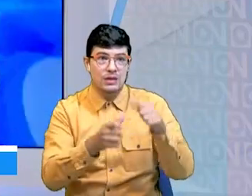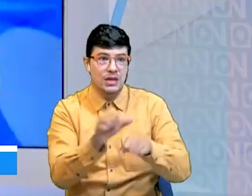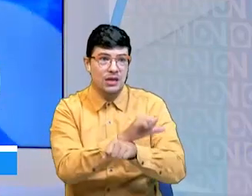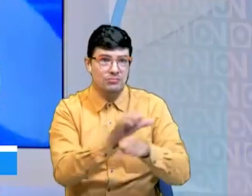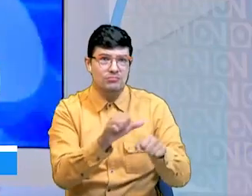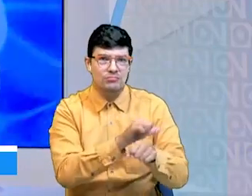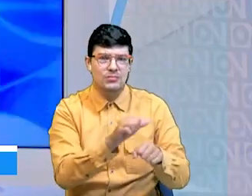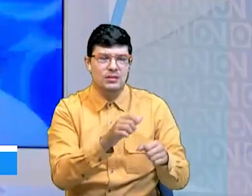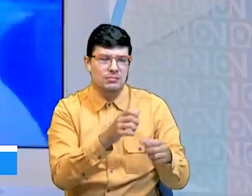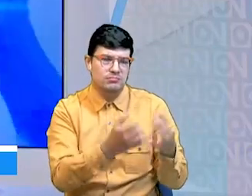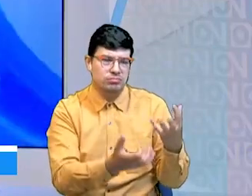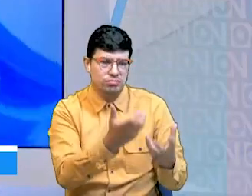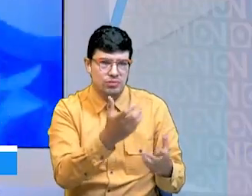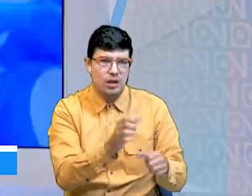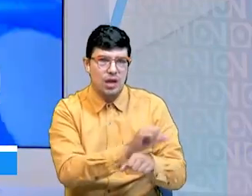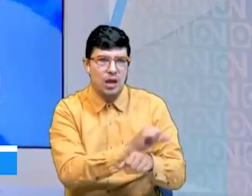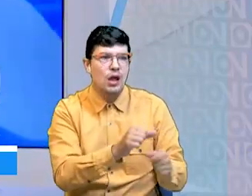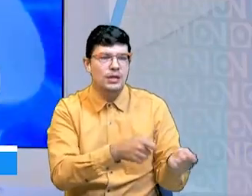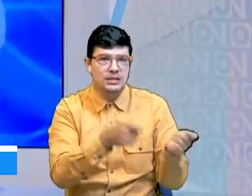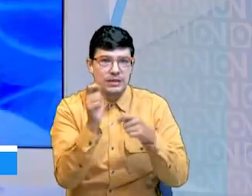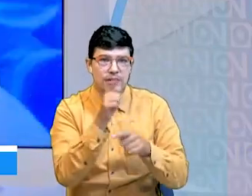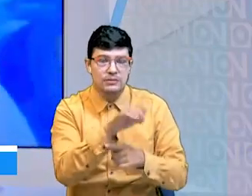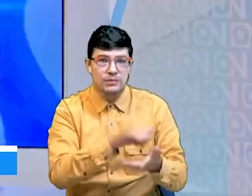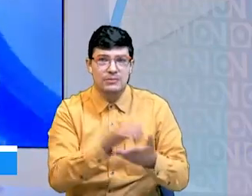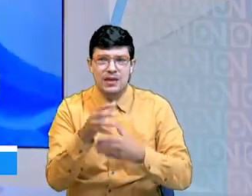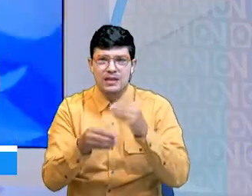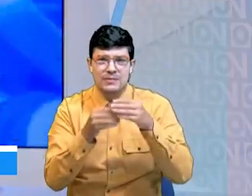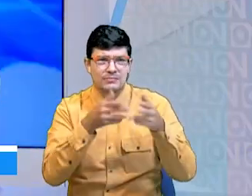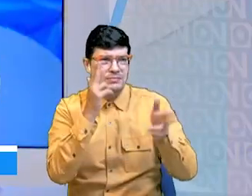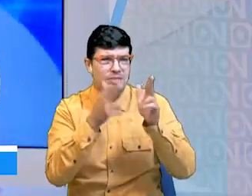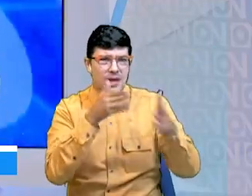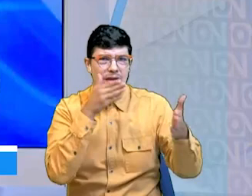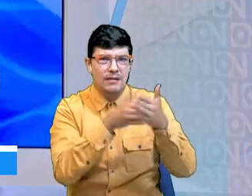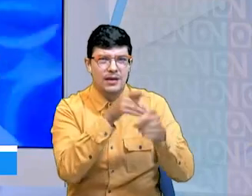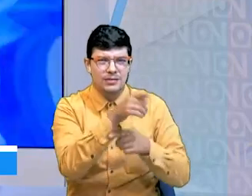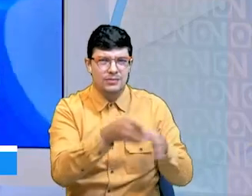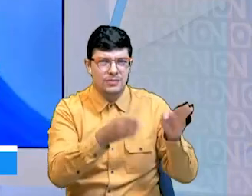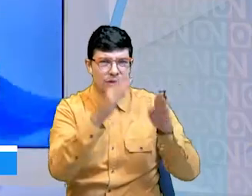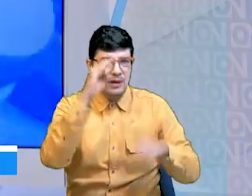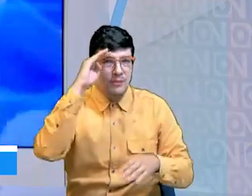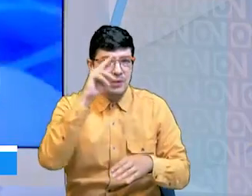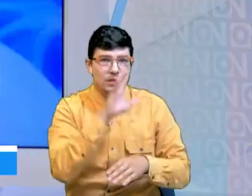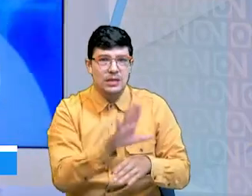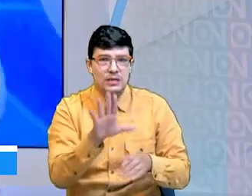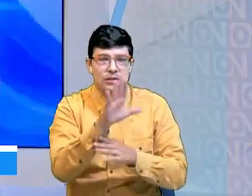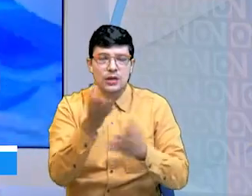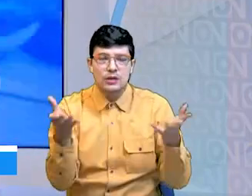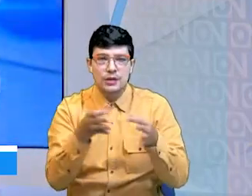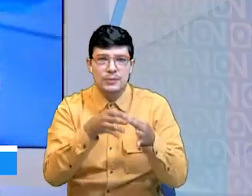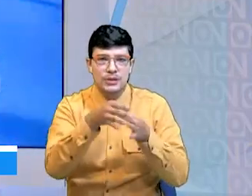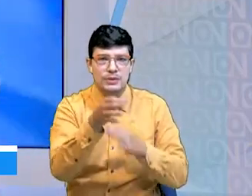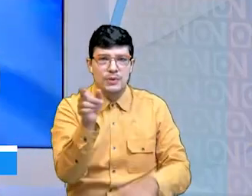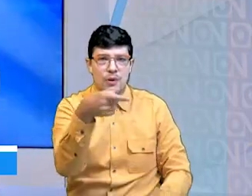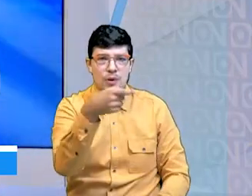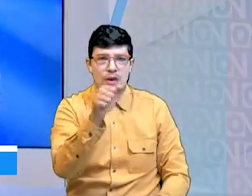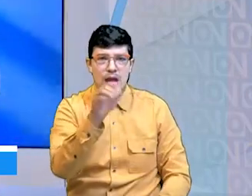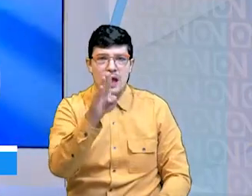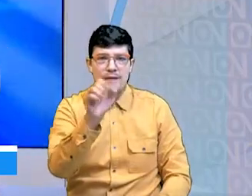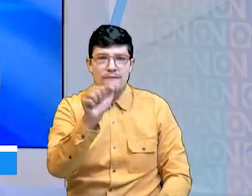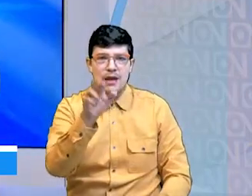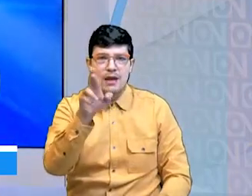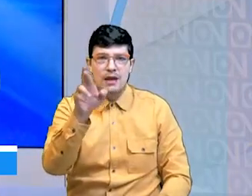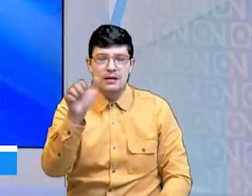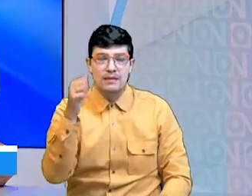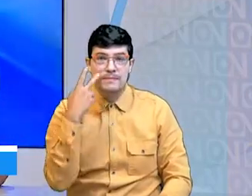hurtados, además de varios disparos en contra de la estación de policía del corregimiento de La Gabarra. Raúl, buenas tardes. ¿Y qué dicen las autoridades sobre